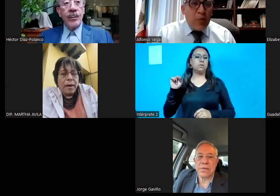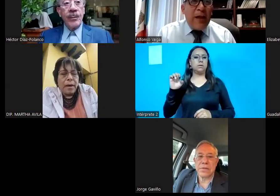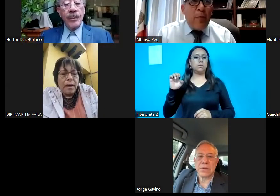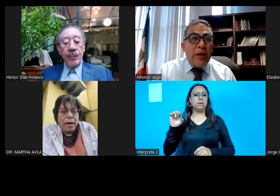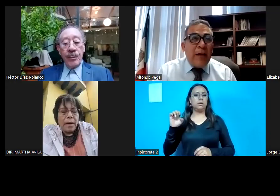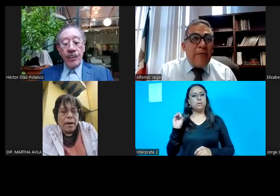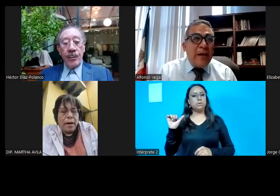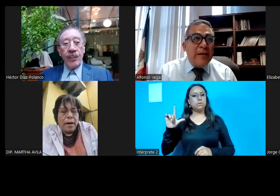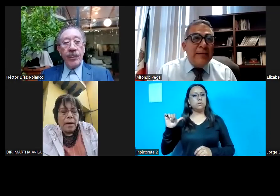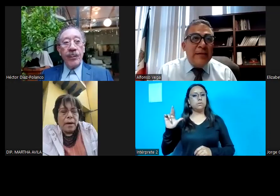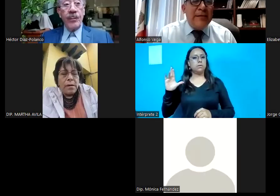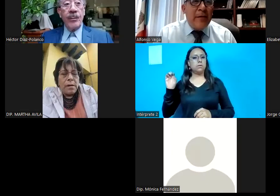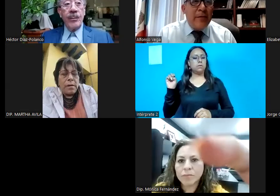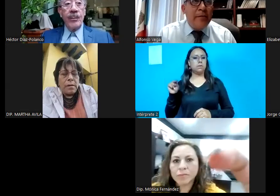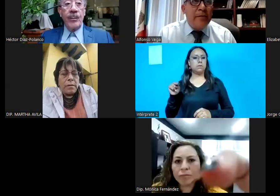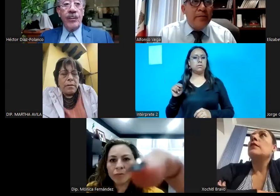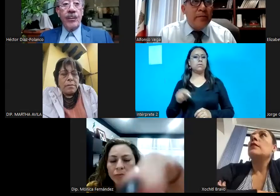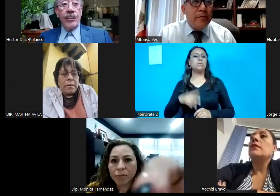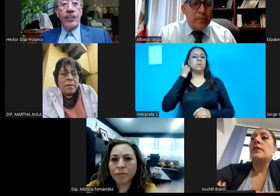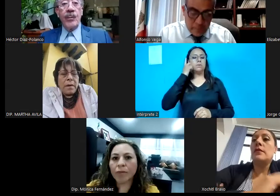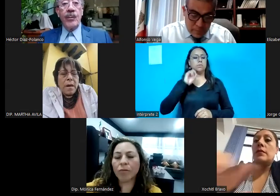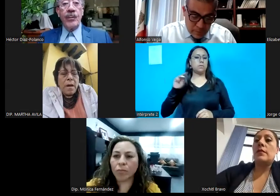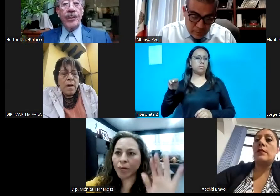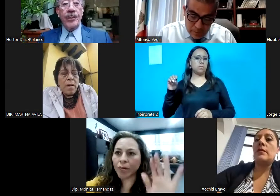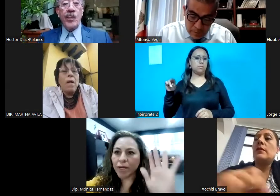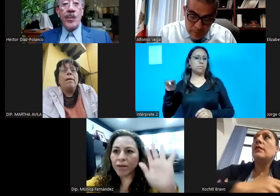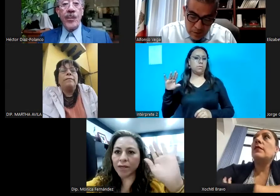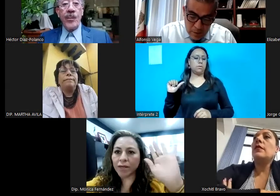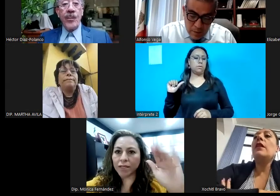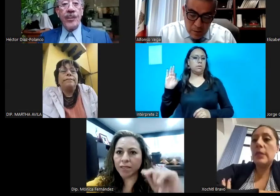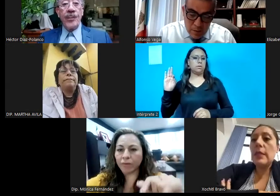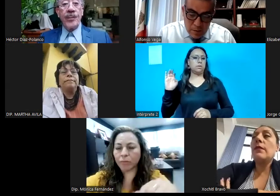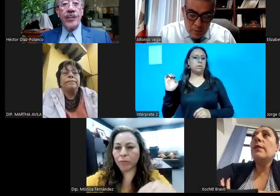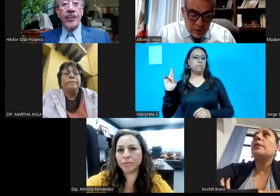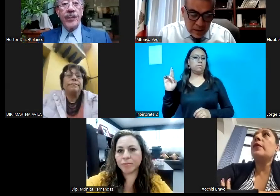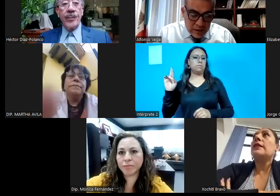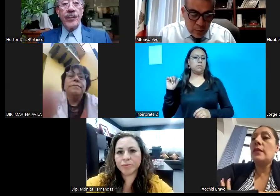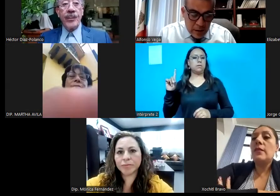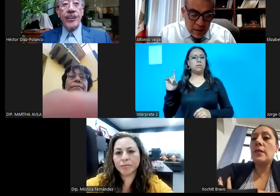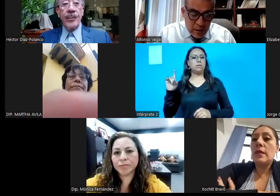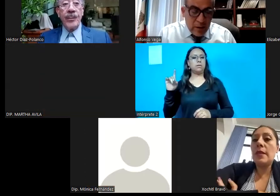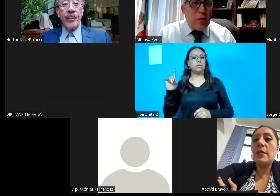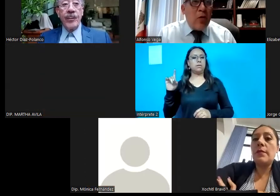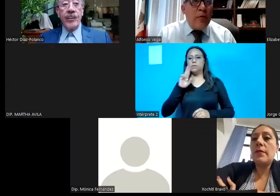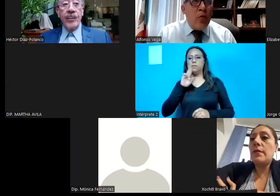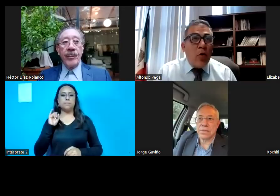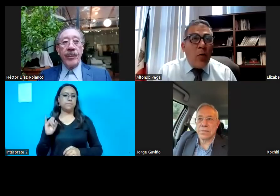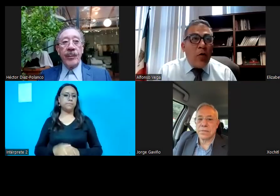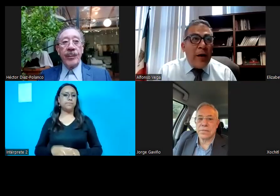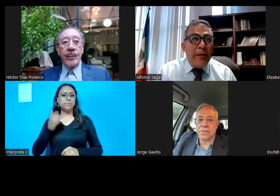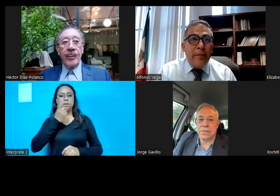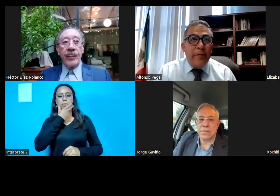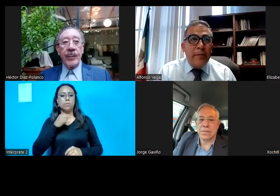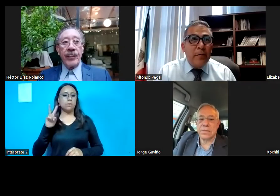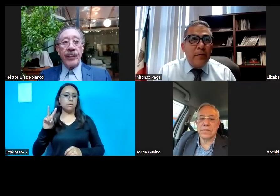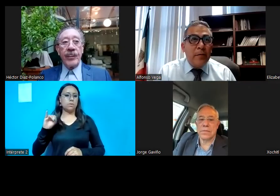Diputada Mónica Fernández César. Mónica Fernández, favor. Muchas gracias, diputada. Diputado Víctor Hugo Lobo